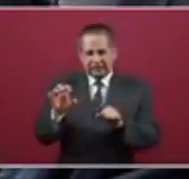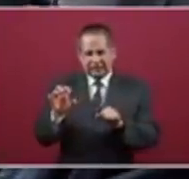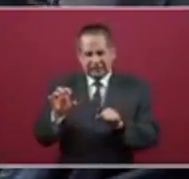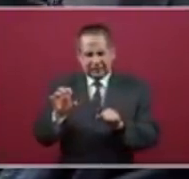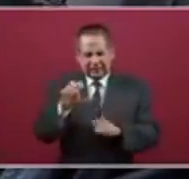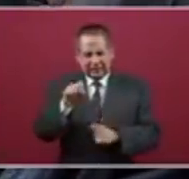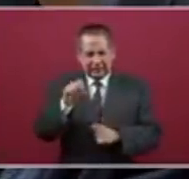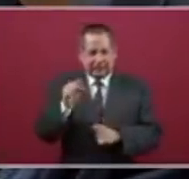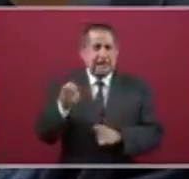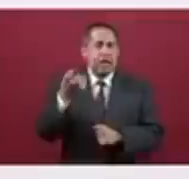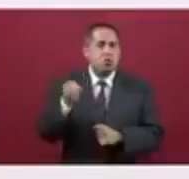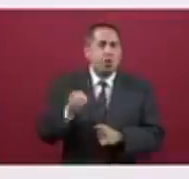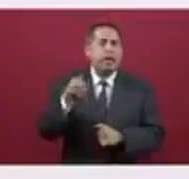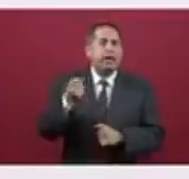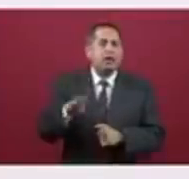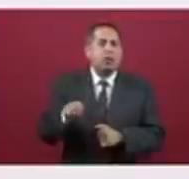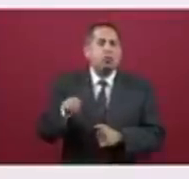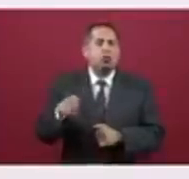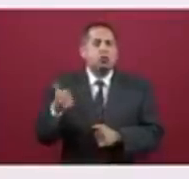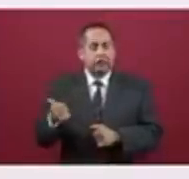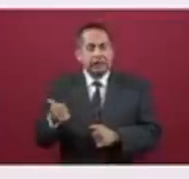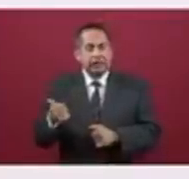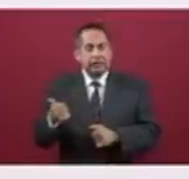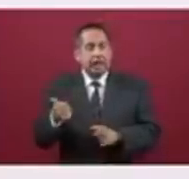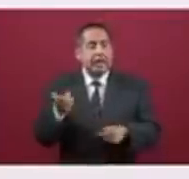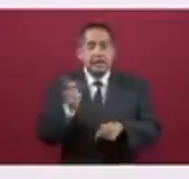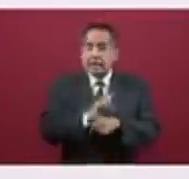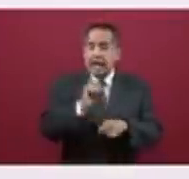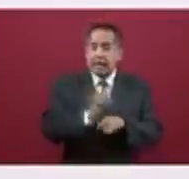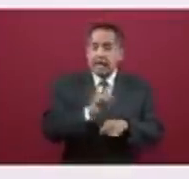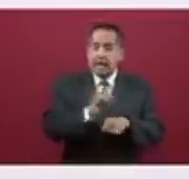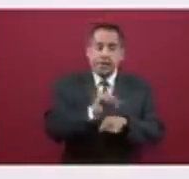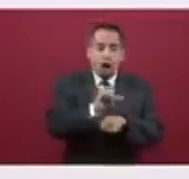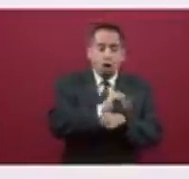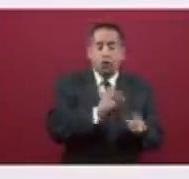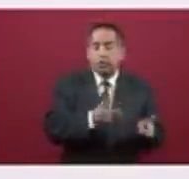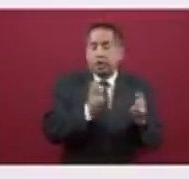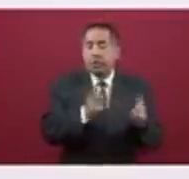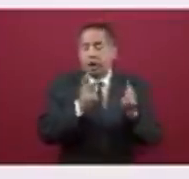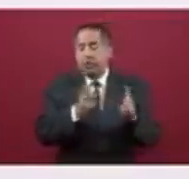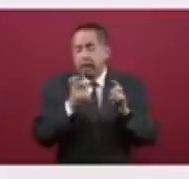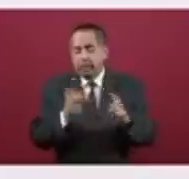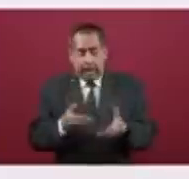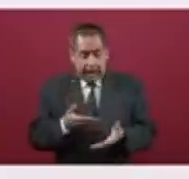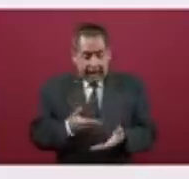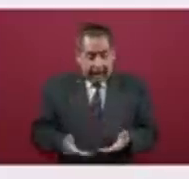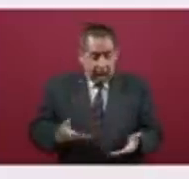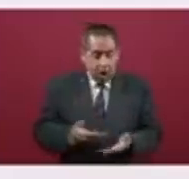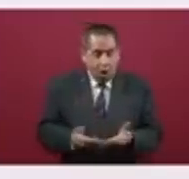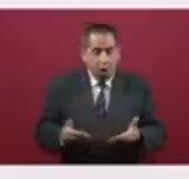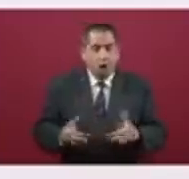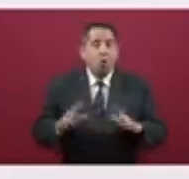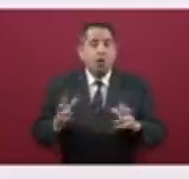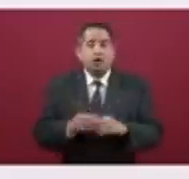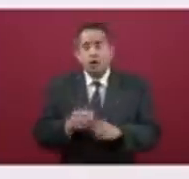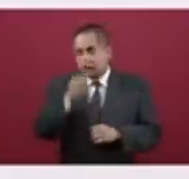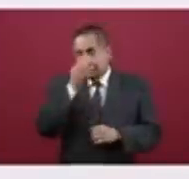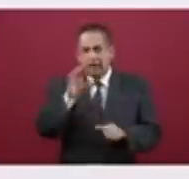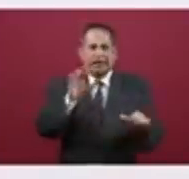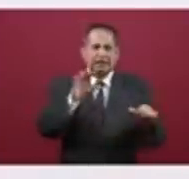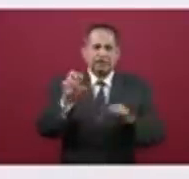669 puntos seis robos diarios de vehículos y ahora seiscientos